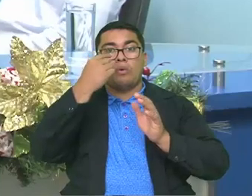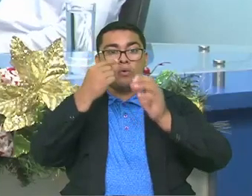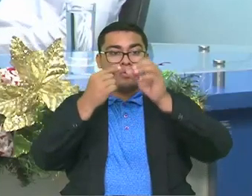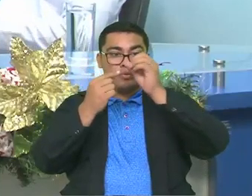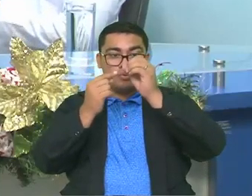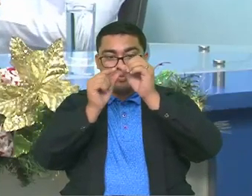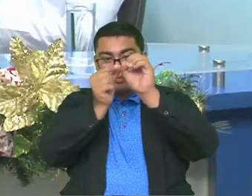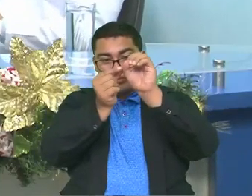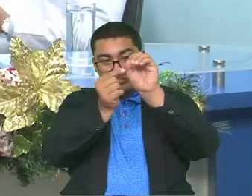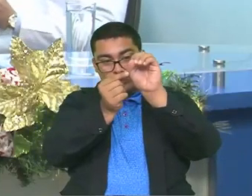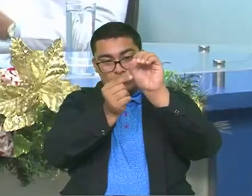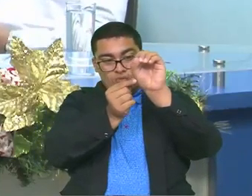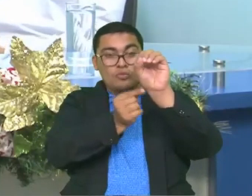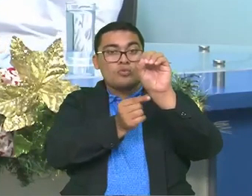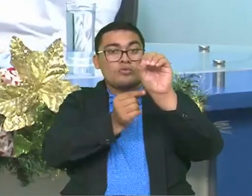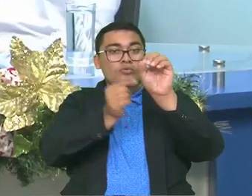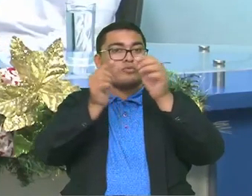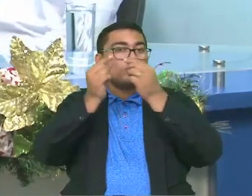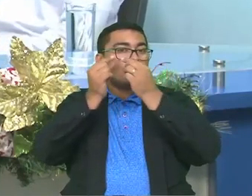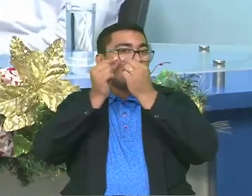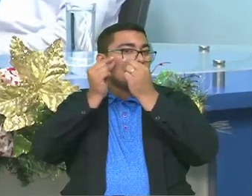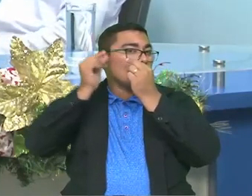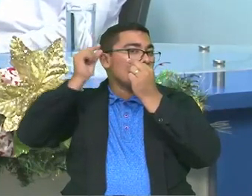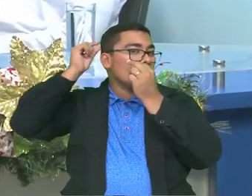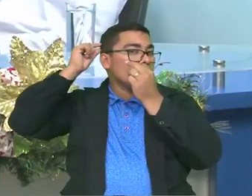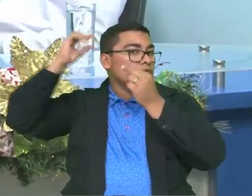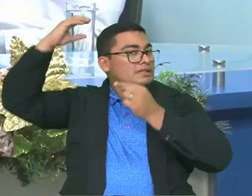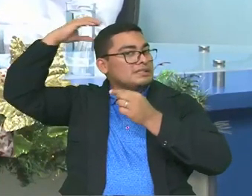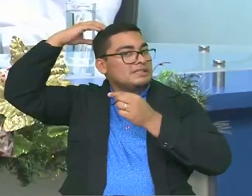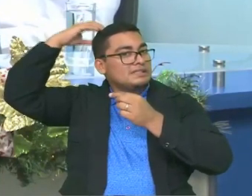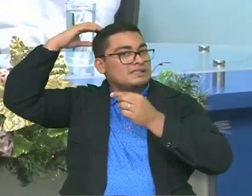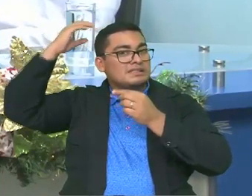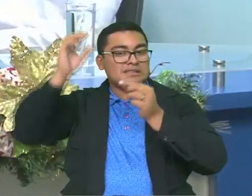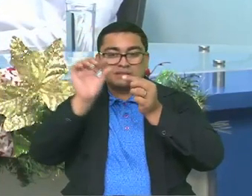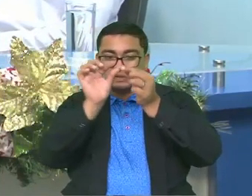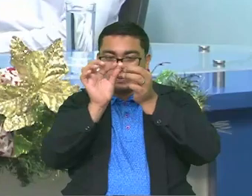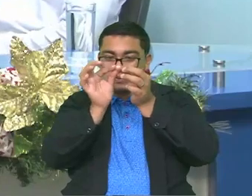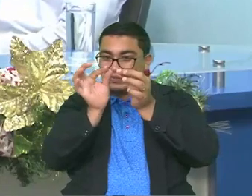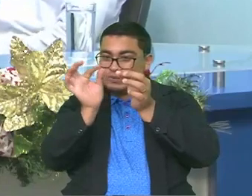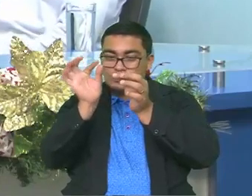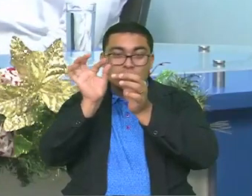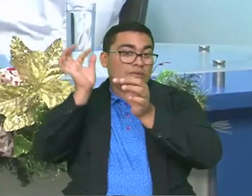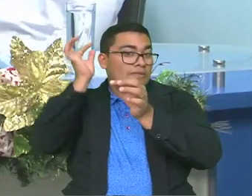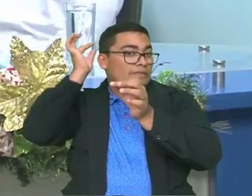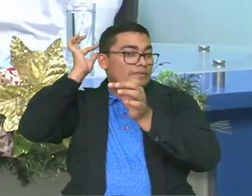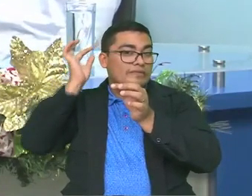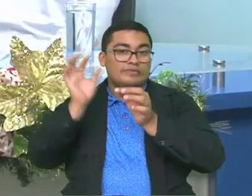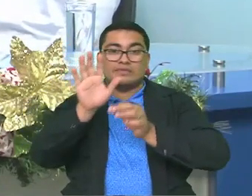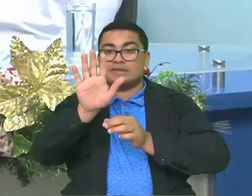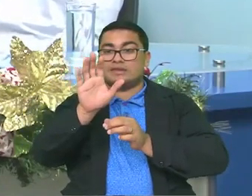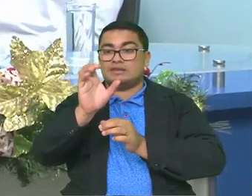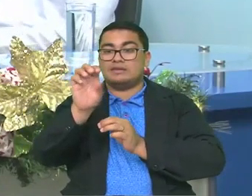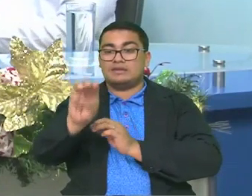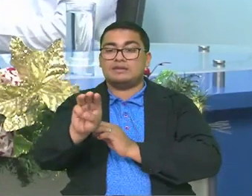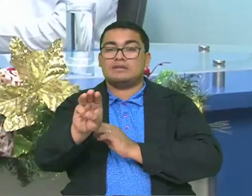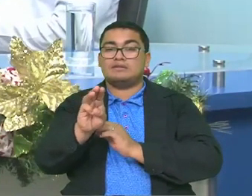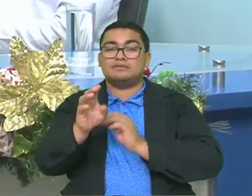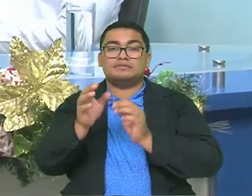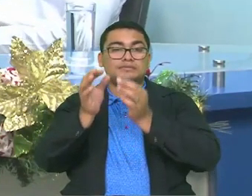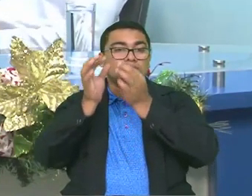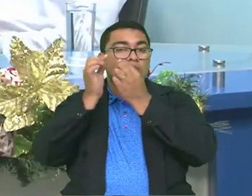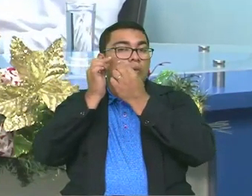el edema del nervio óptico. ¿El edema es que se inflama? El edema es prácticamente la inflamación. Okay, cuando nosotros decimos